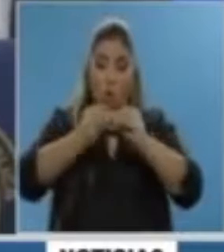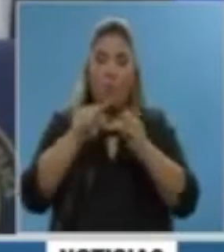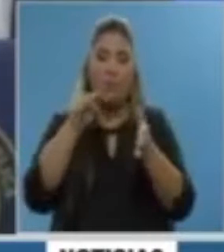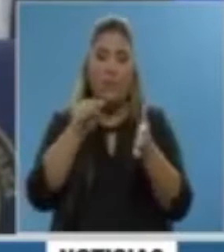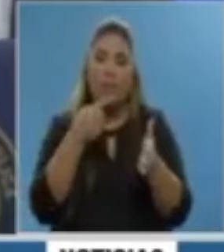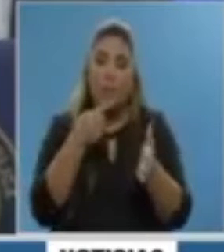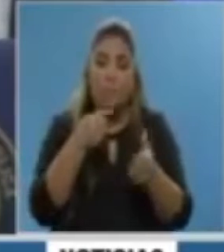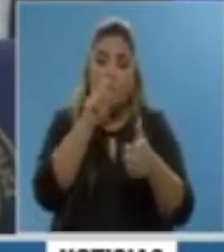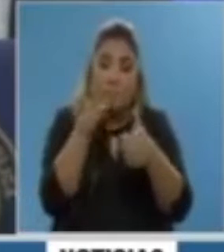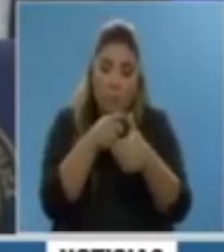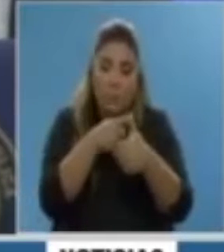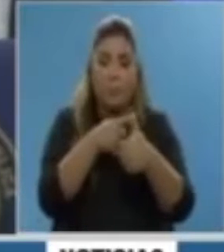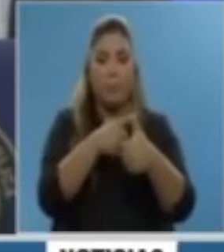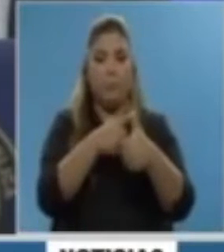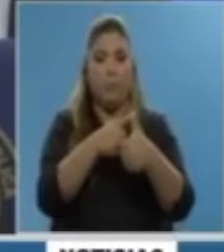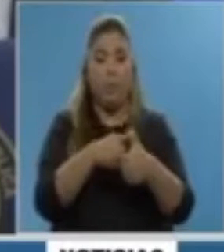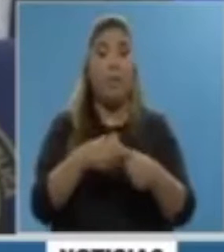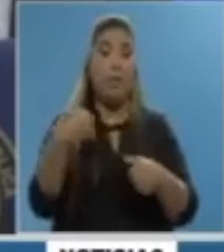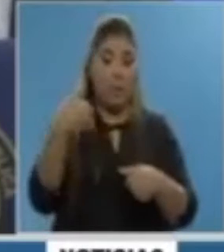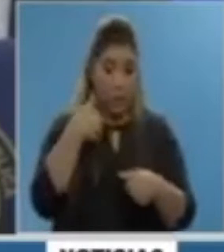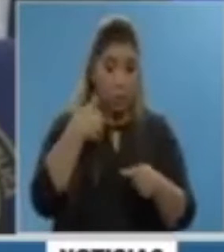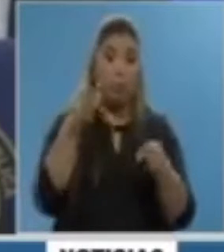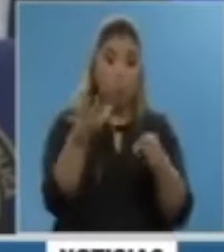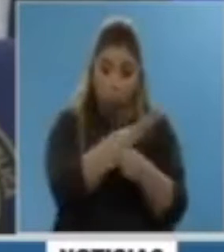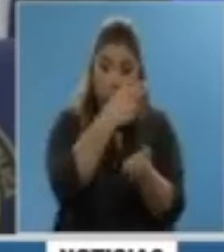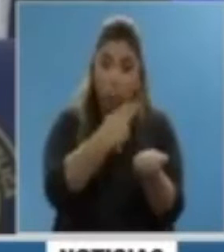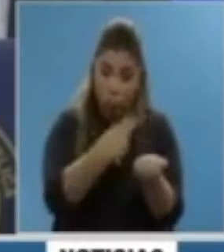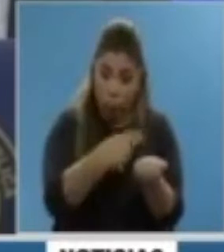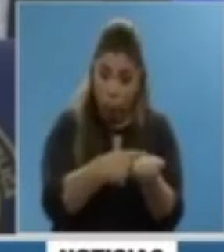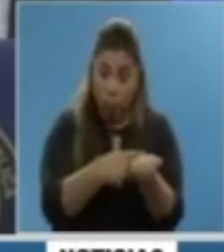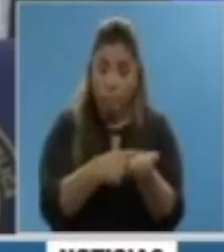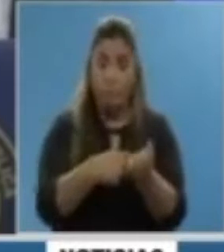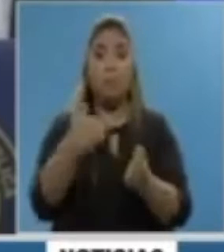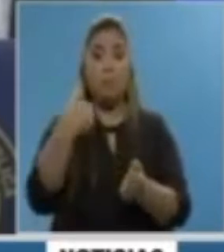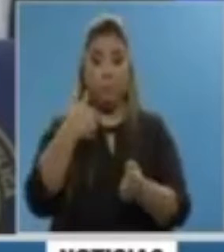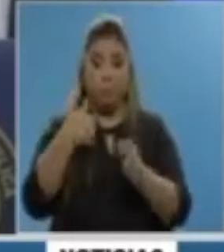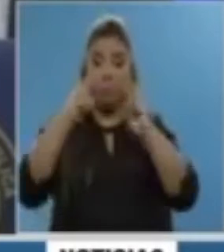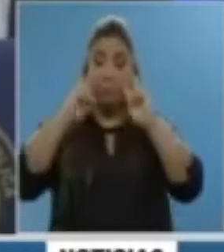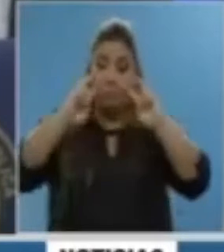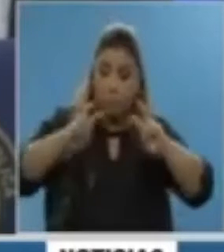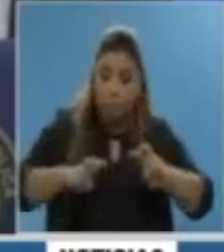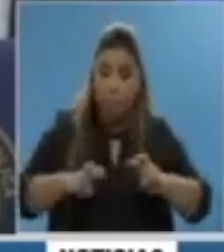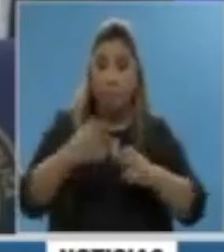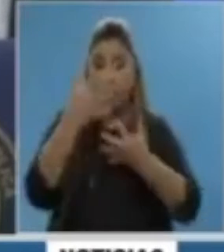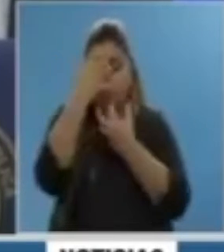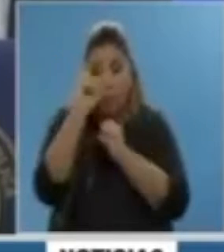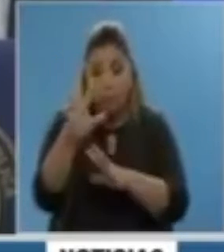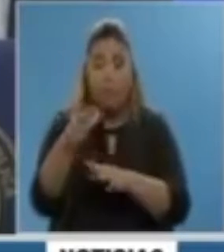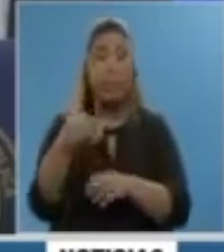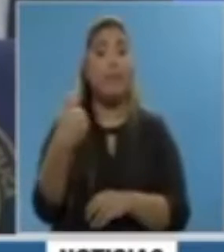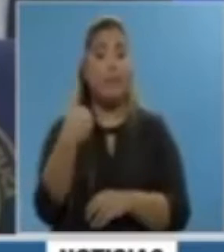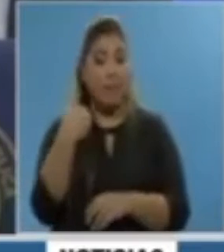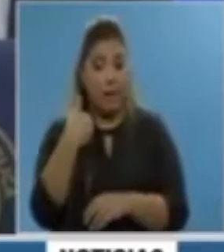relacionados primero con la capacidad hospitalaria, posteriormente con indicadores epidemiológicos y finalmente con